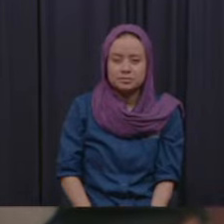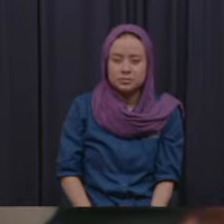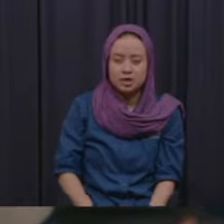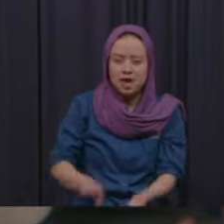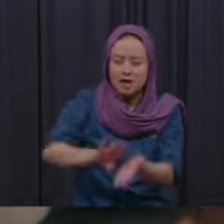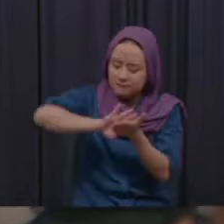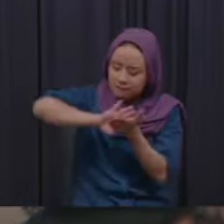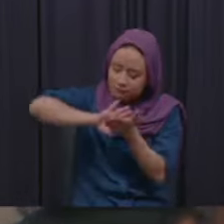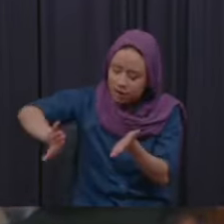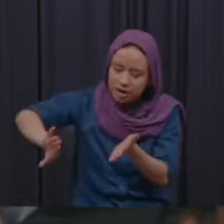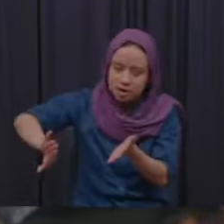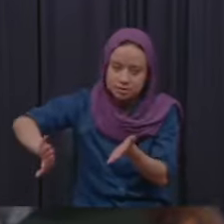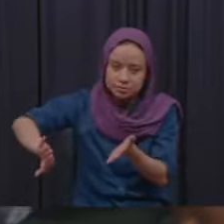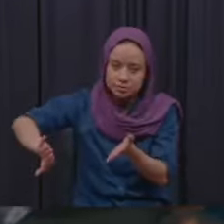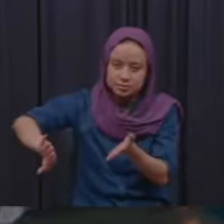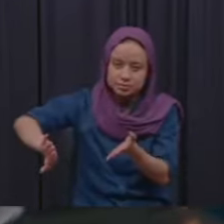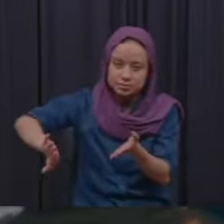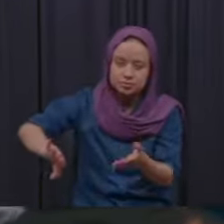Fuera.